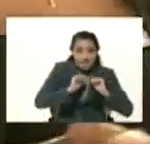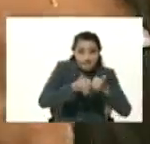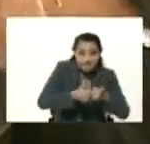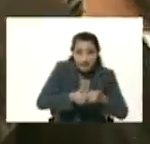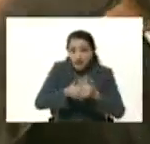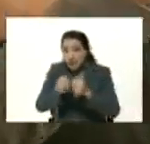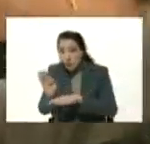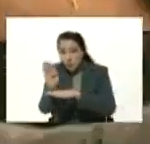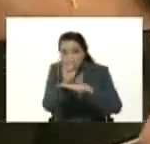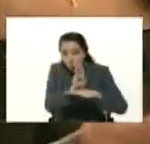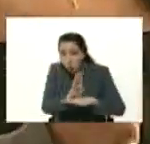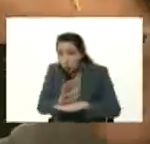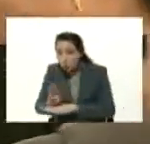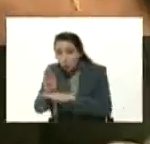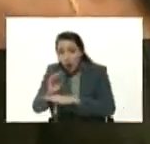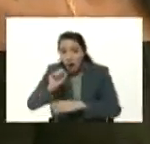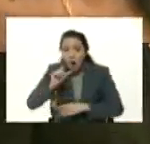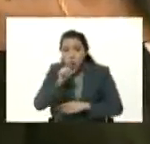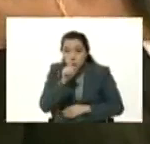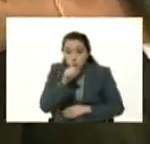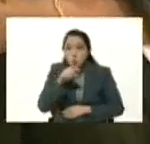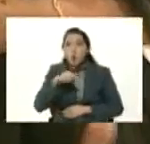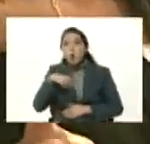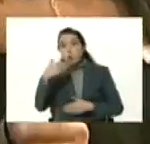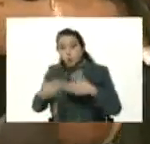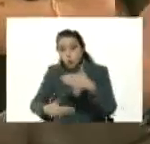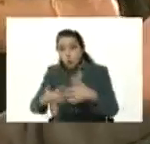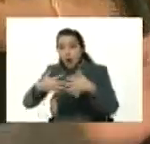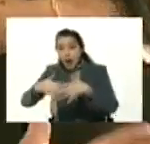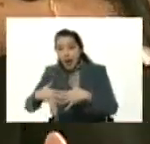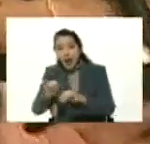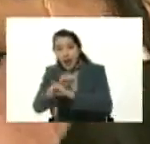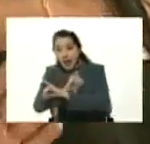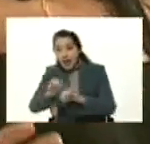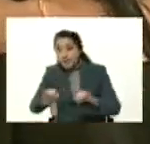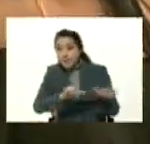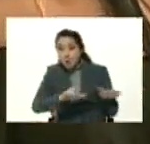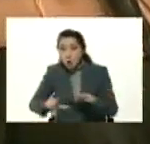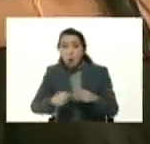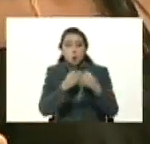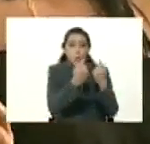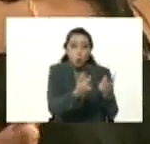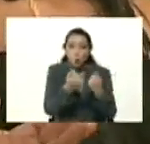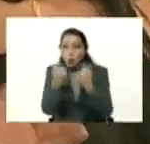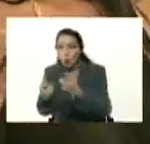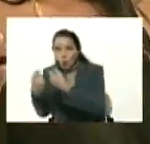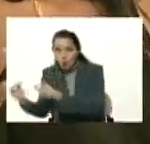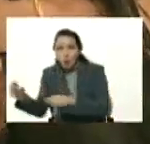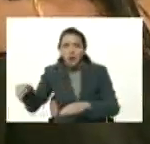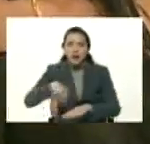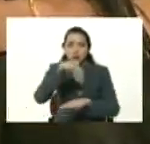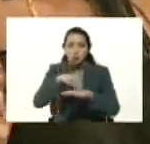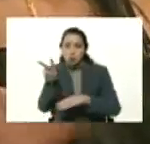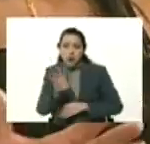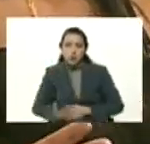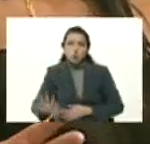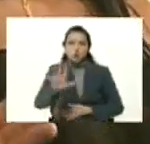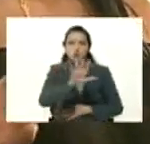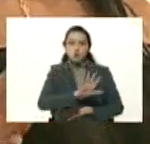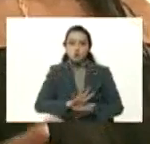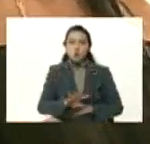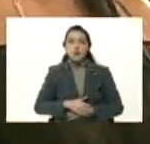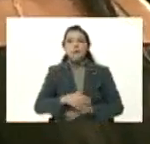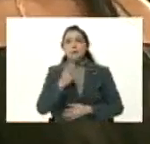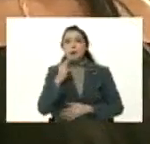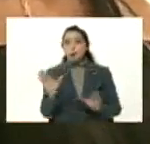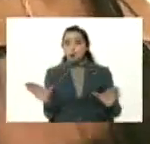la producción, el procesamiento industrial y terminan con el producto terminado y distribución a escala nacional. Correcto. Entonces es importante, es un sector